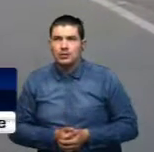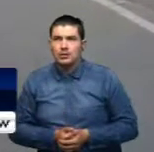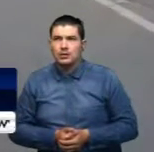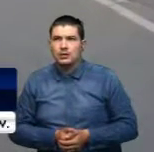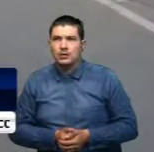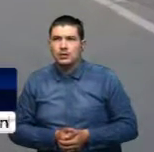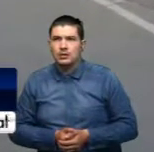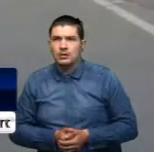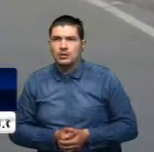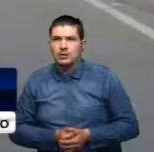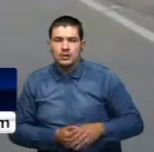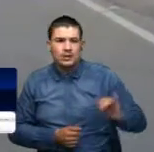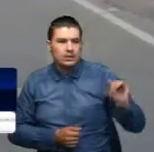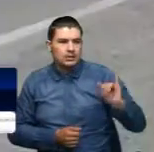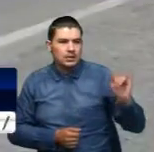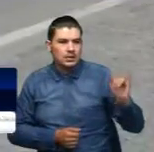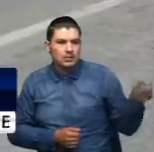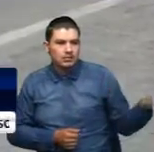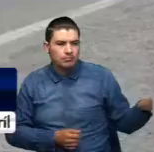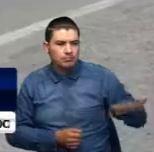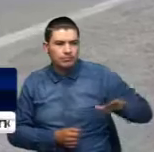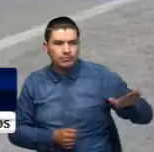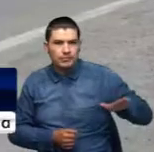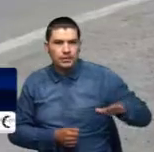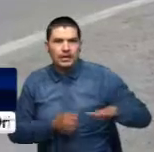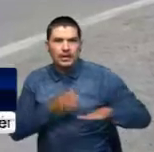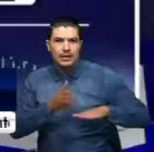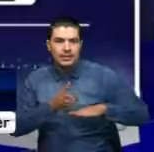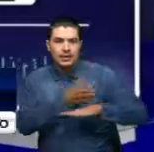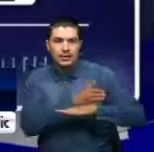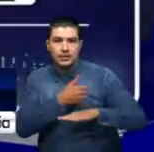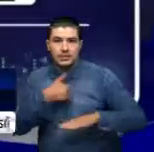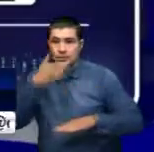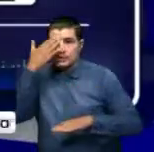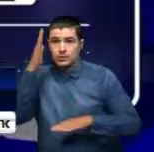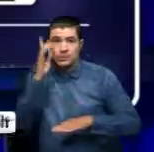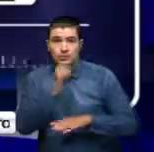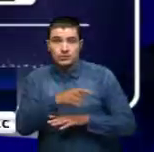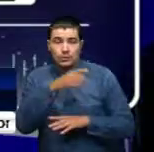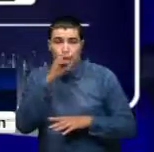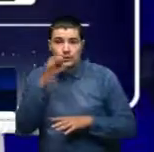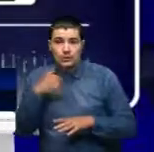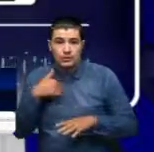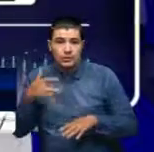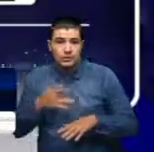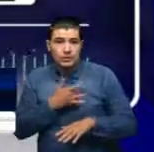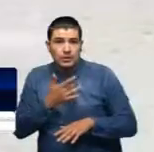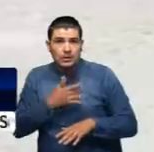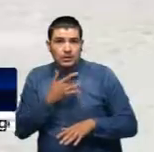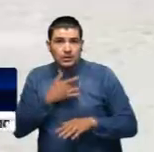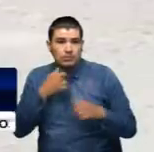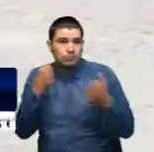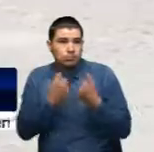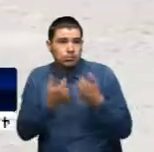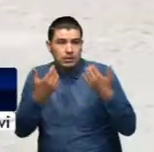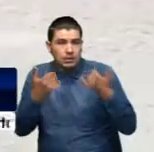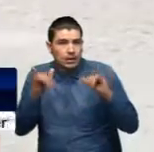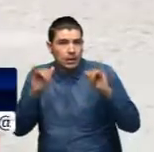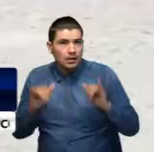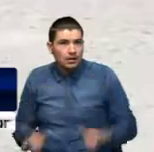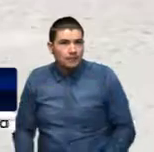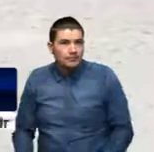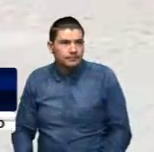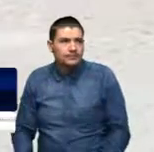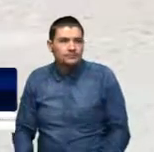golpea? En el lado izquierdo, por el lado izquierdo mío, la parte trasera. No sé cómo venía el muchacho, cuando sentí fue el totazo. Esta es